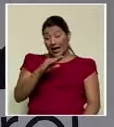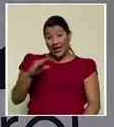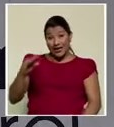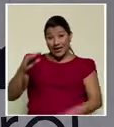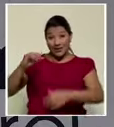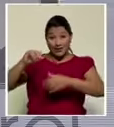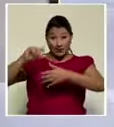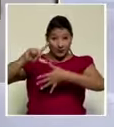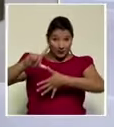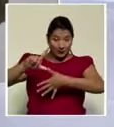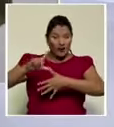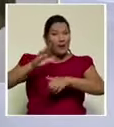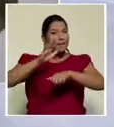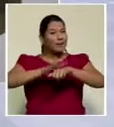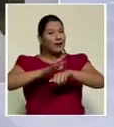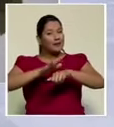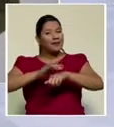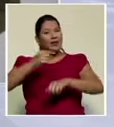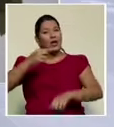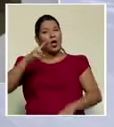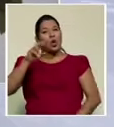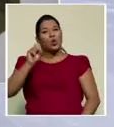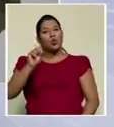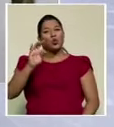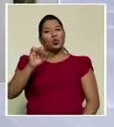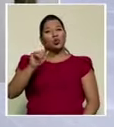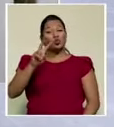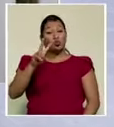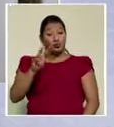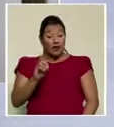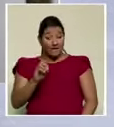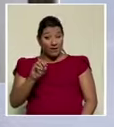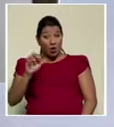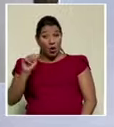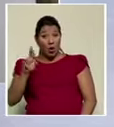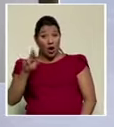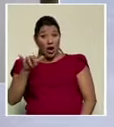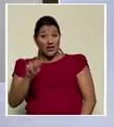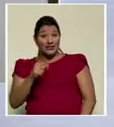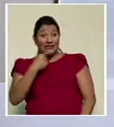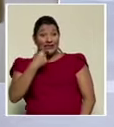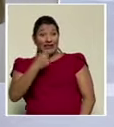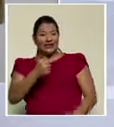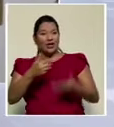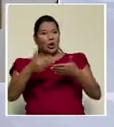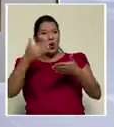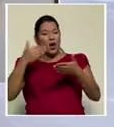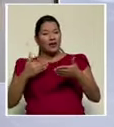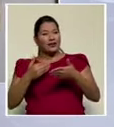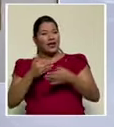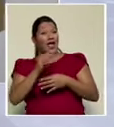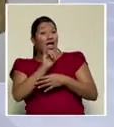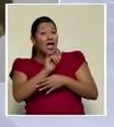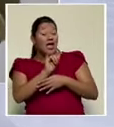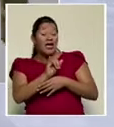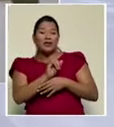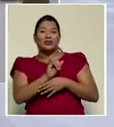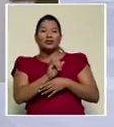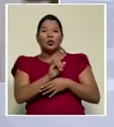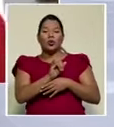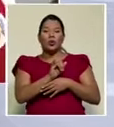Sí. Permítanme, Gustavo Araya decía hace unos minutos que esto debe haber supuesto